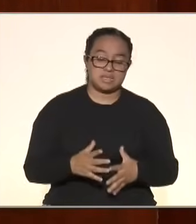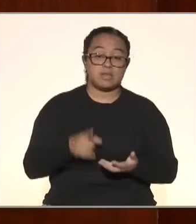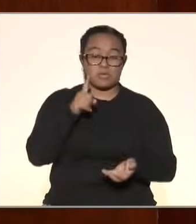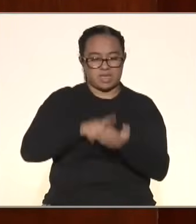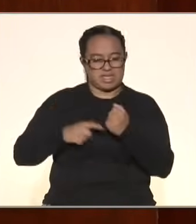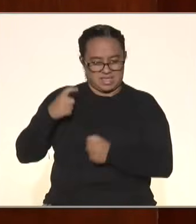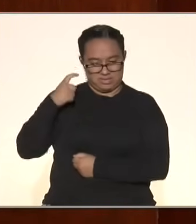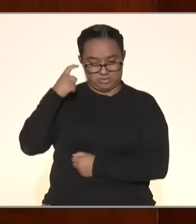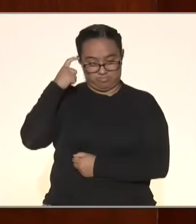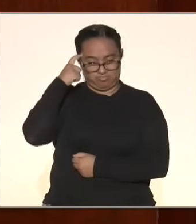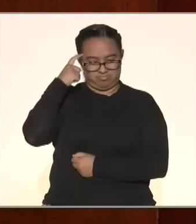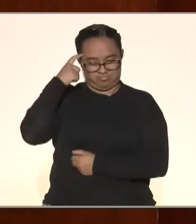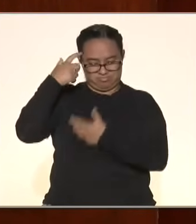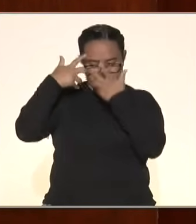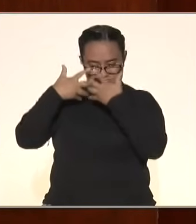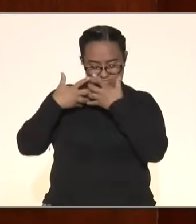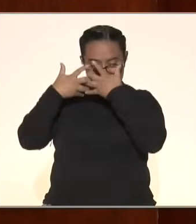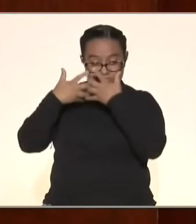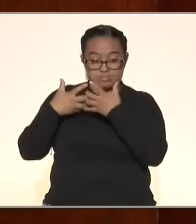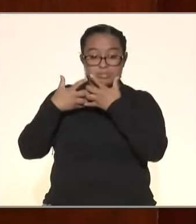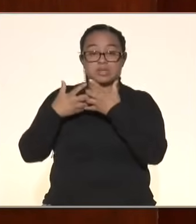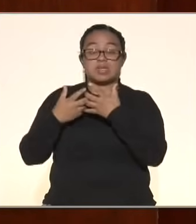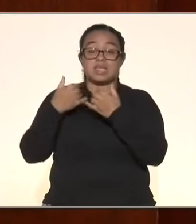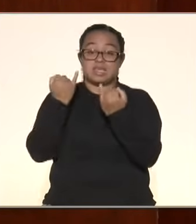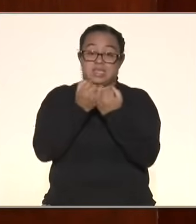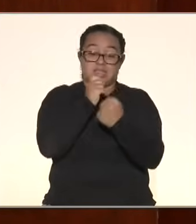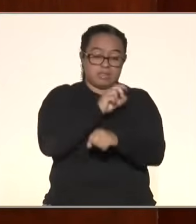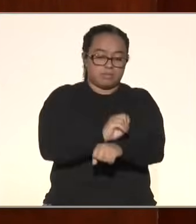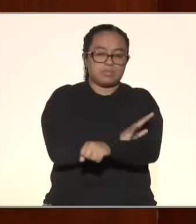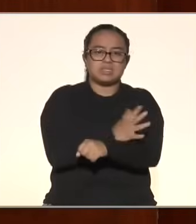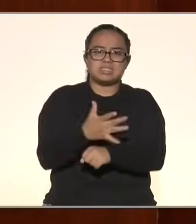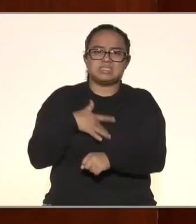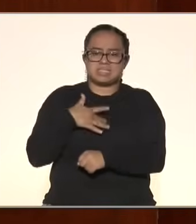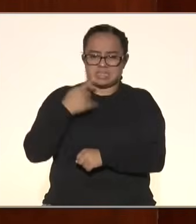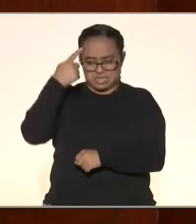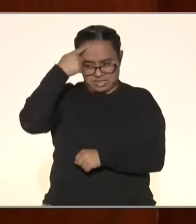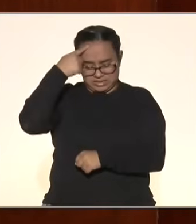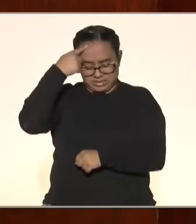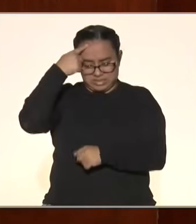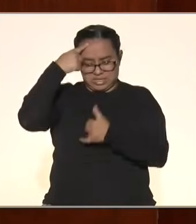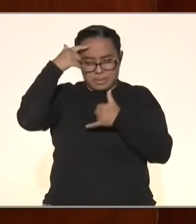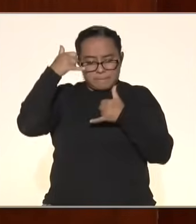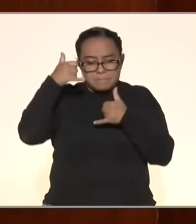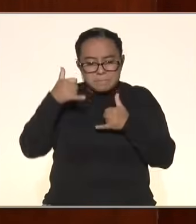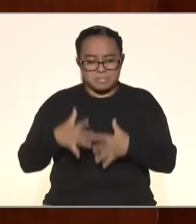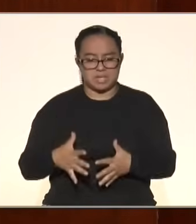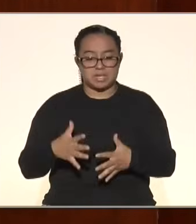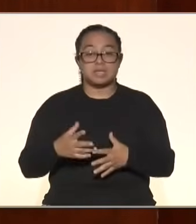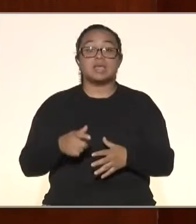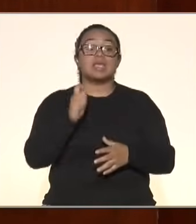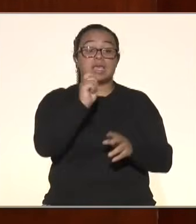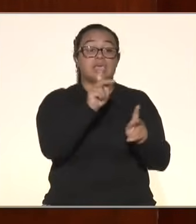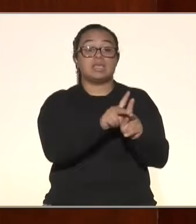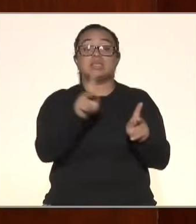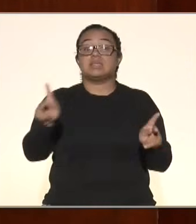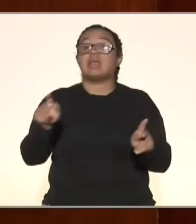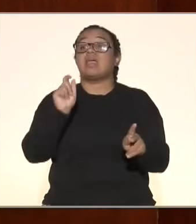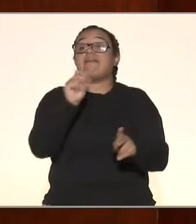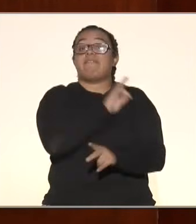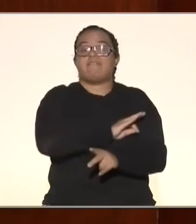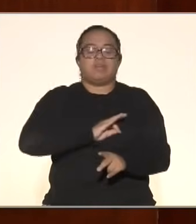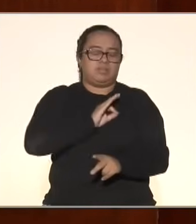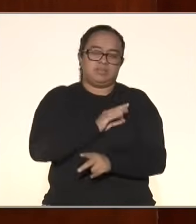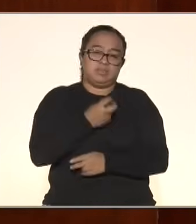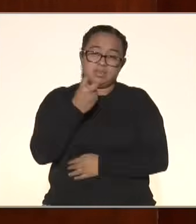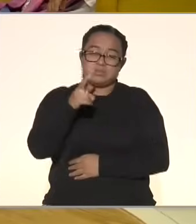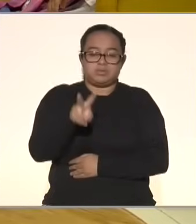Psicológicamente, pues emocionalmente también es muy pesado. Claro. Por eso para mí creo que no debería ser un sinónimo de felicidad. No es un sinónimo, o sea,